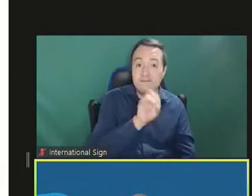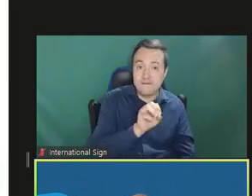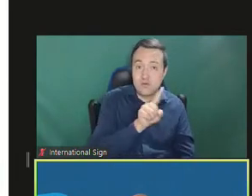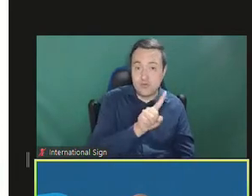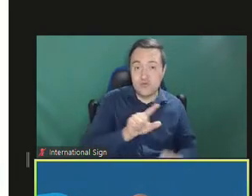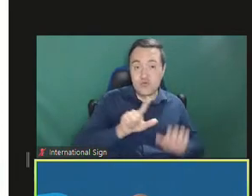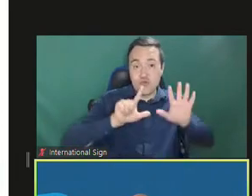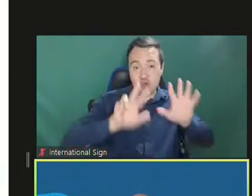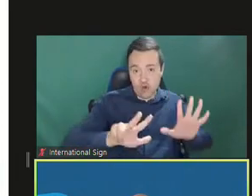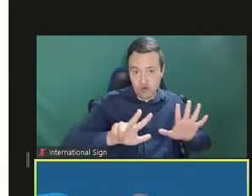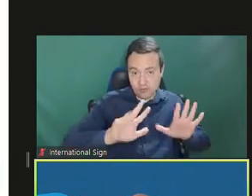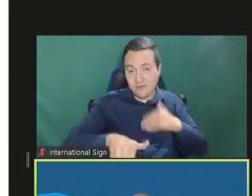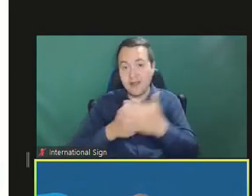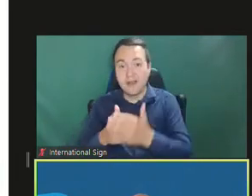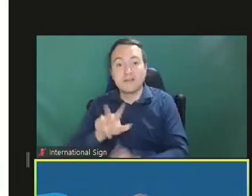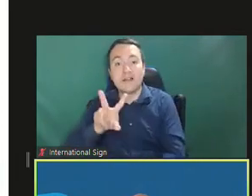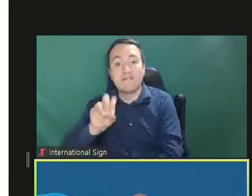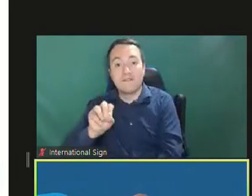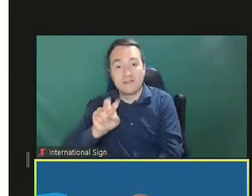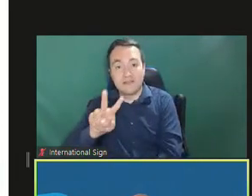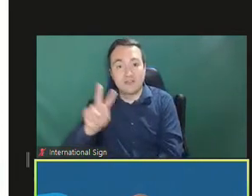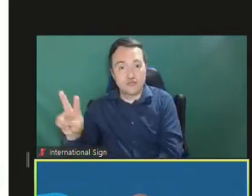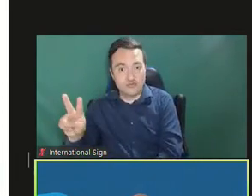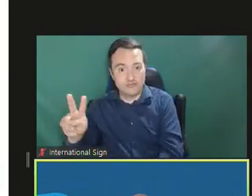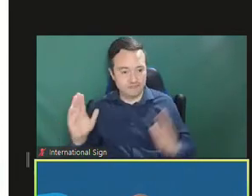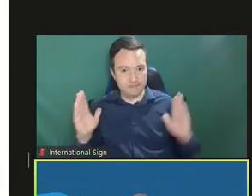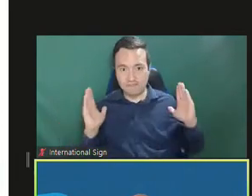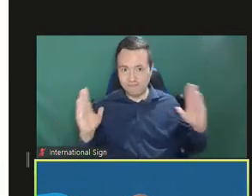hablar sobre cómo